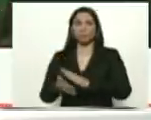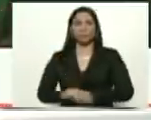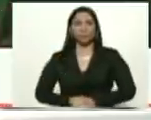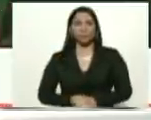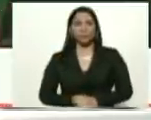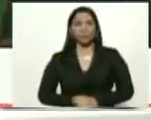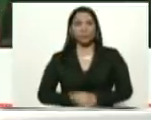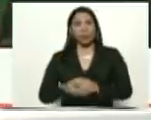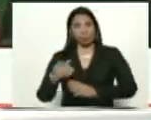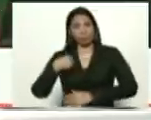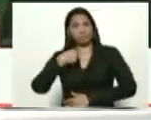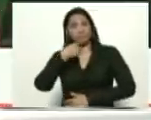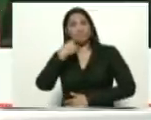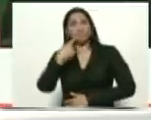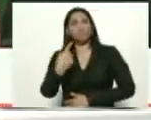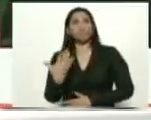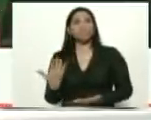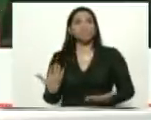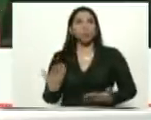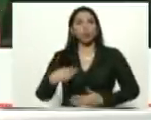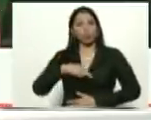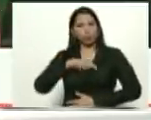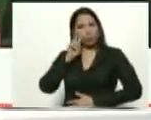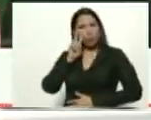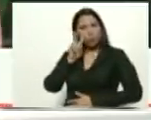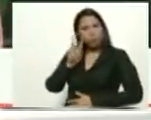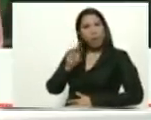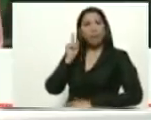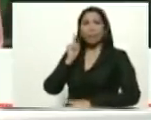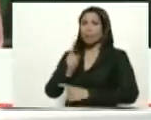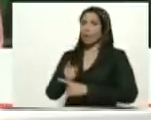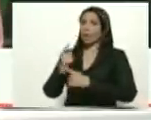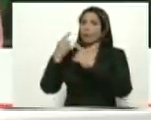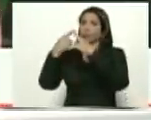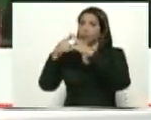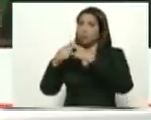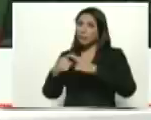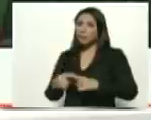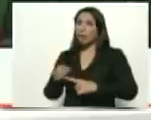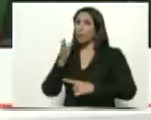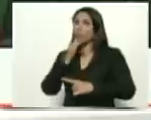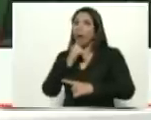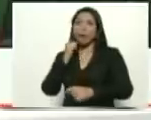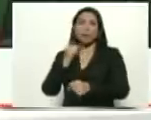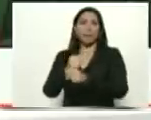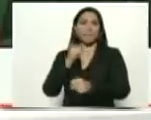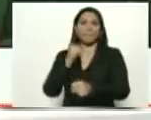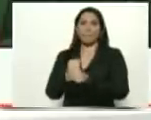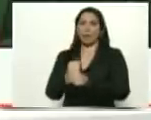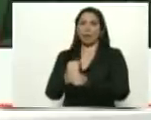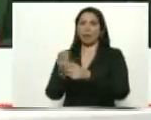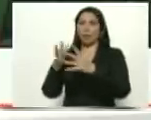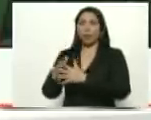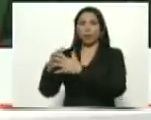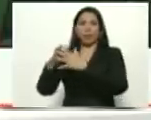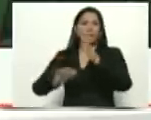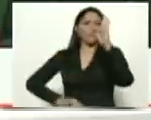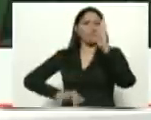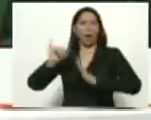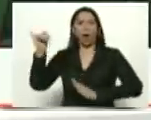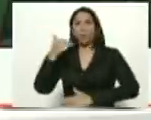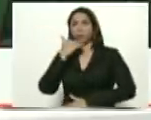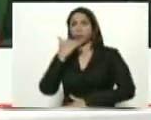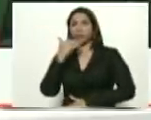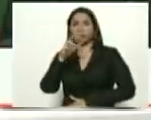Y esto lo digo porque debemos ver las cifras de desempleo en Estados Unidos. Se han disparado a casi